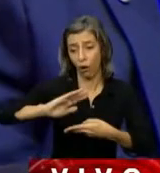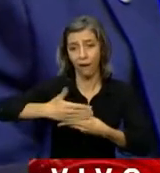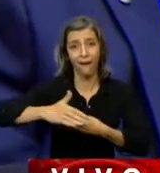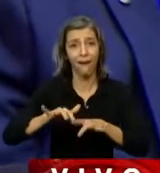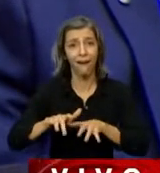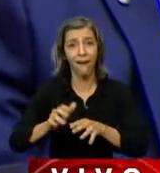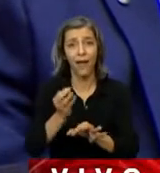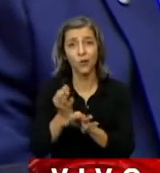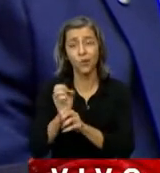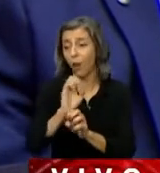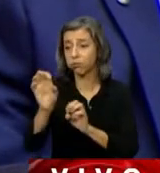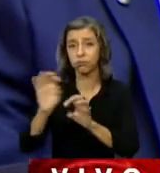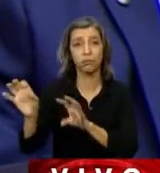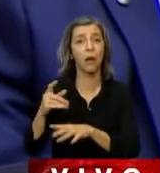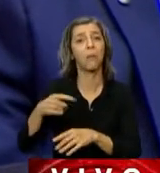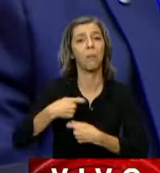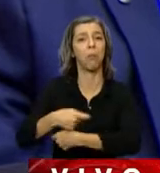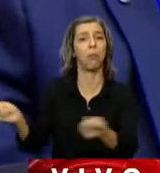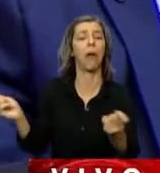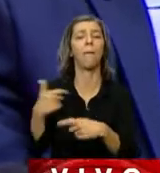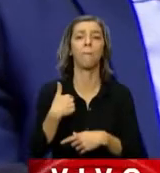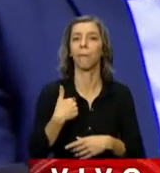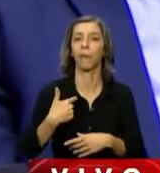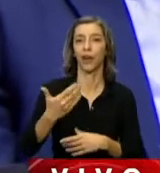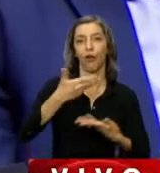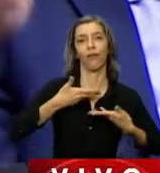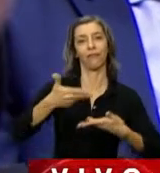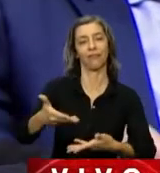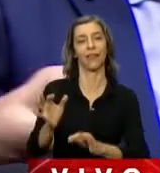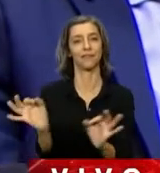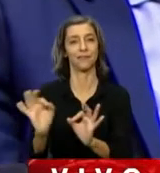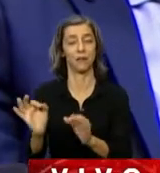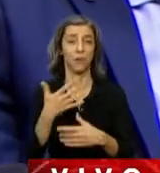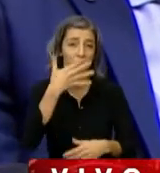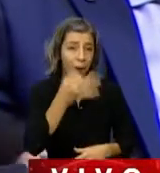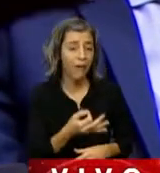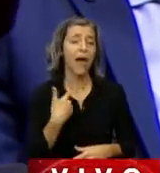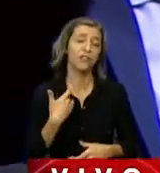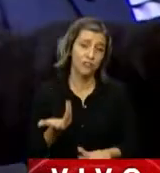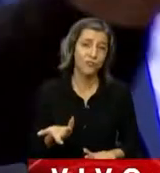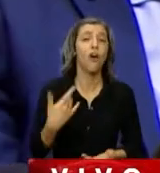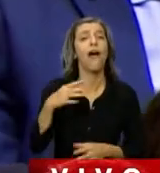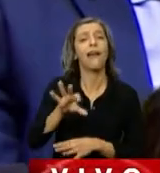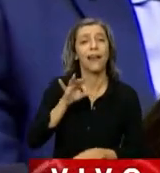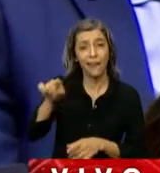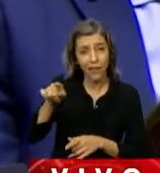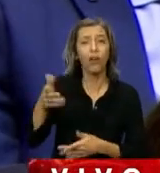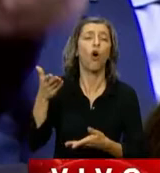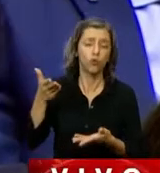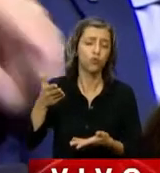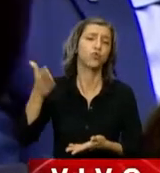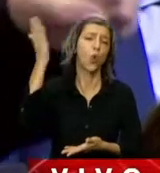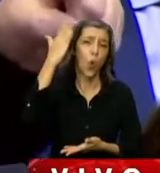seamos invitados en educación desde nuestra provincia. Pero ¿sabe qué? Prefiero que repartan las netbooks, prefiero que vengan a traer